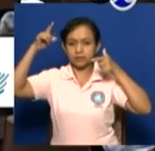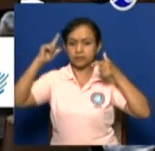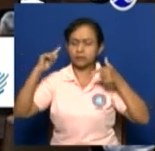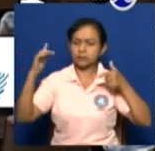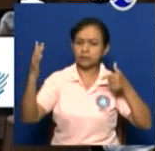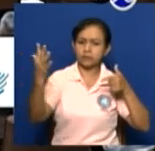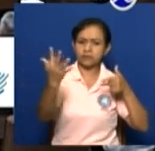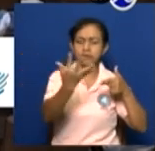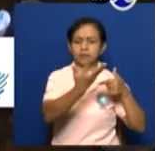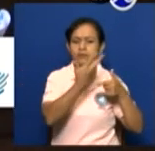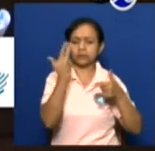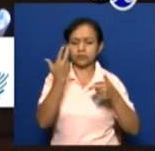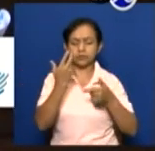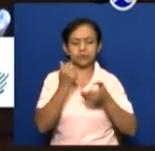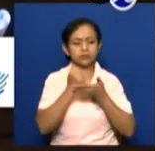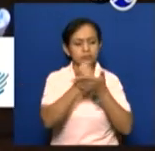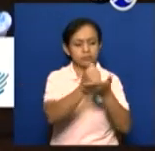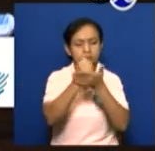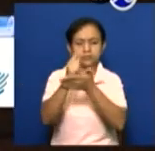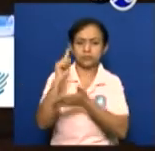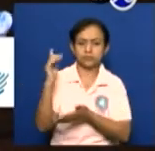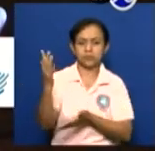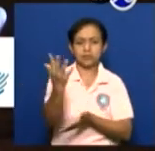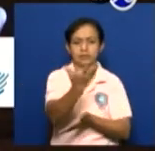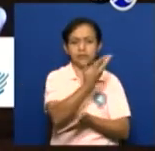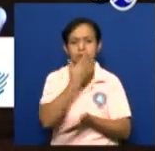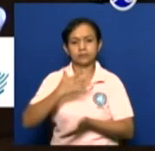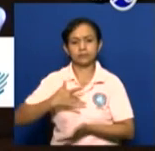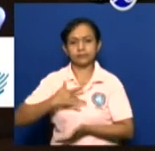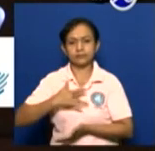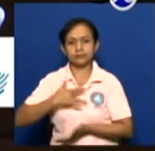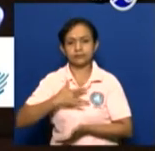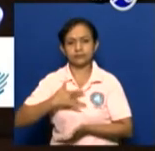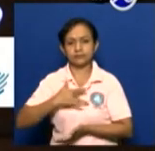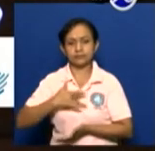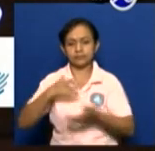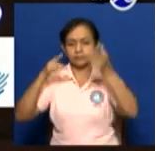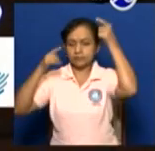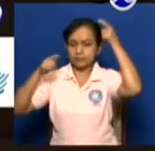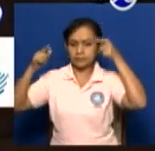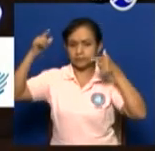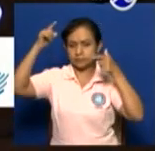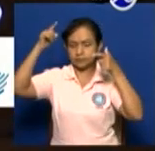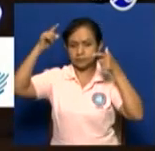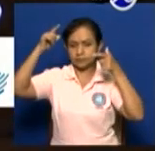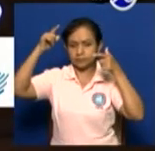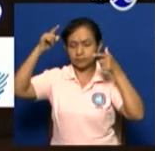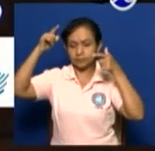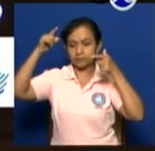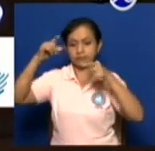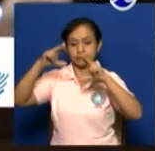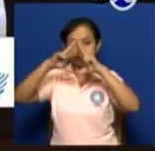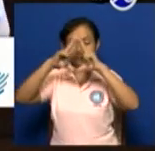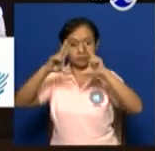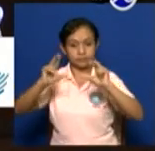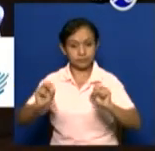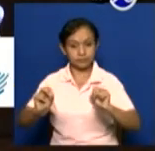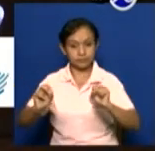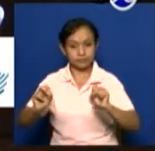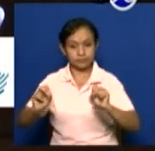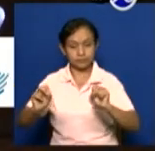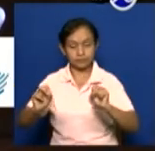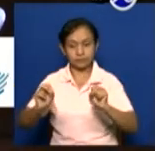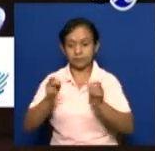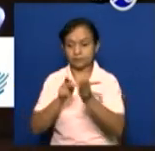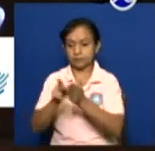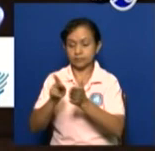todos y para todos. Necesitamos un Sandino de la nación y no de un